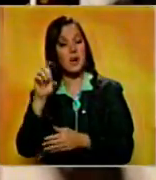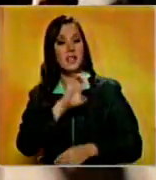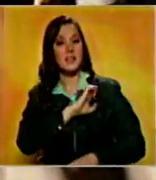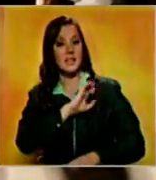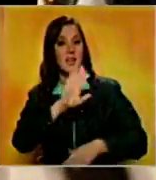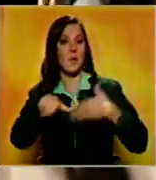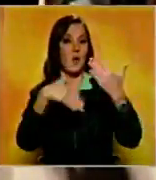año